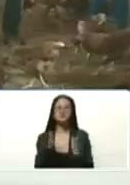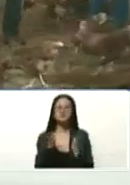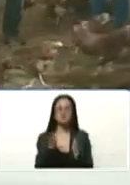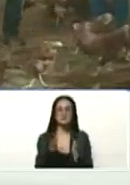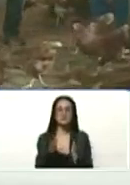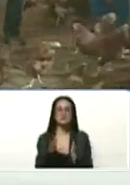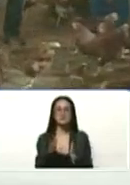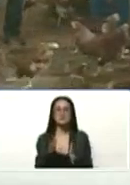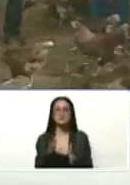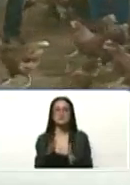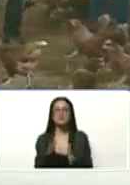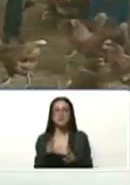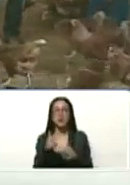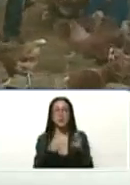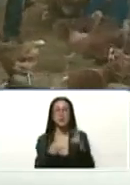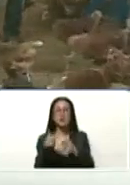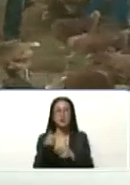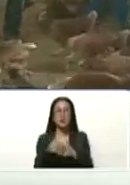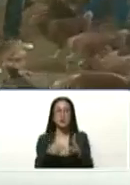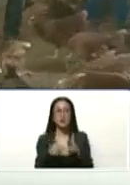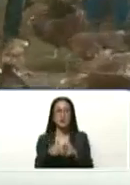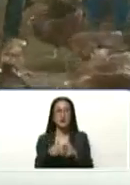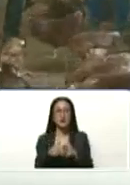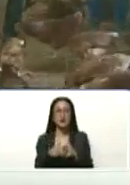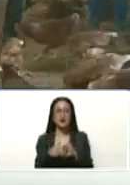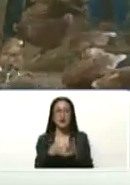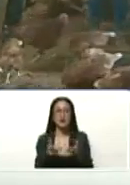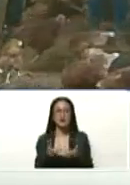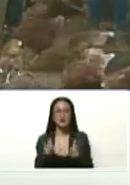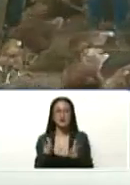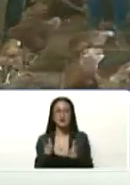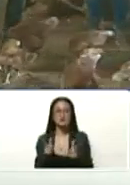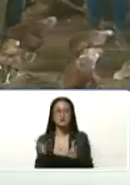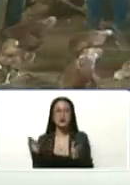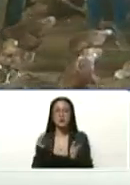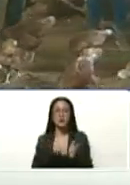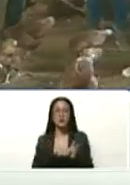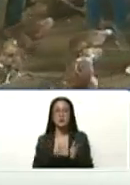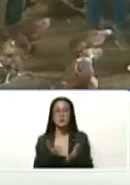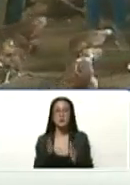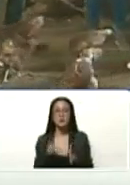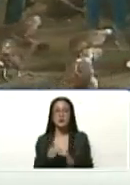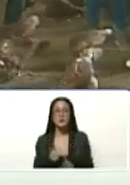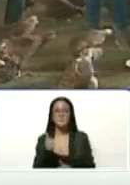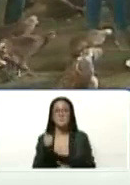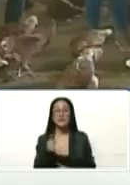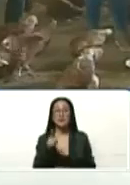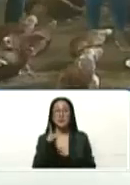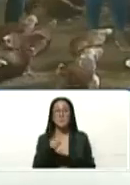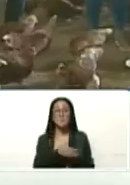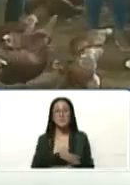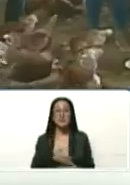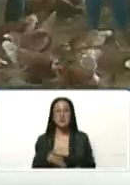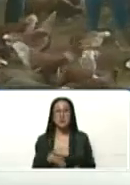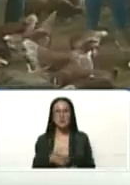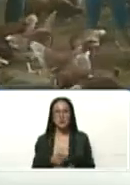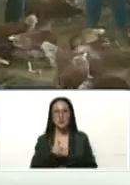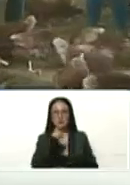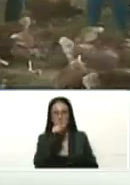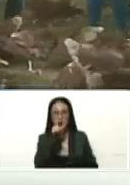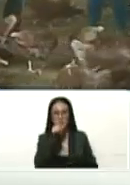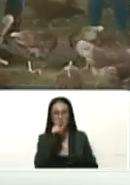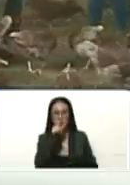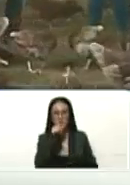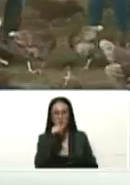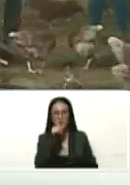instalaciones ya construidas, hábiles, para la colocación de aproximadamente más de 1 millón, en este caso, de pollos de